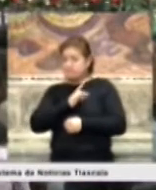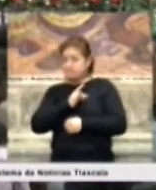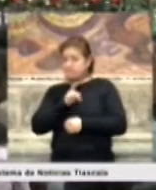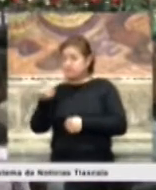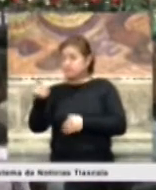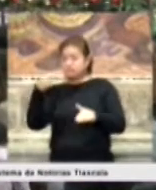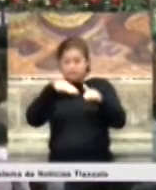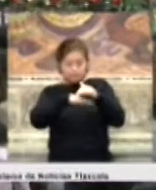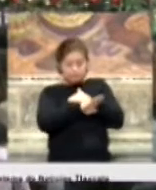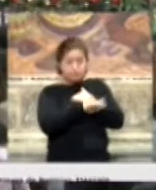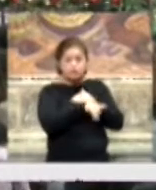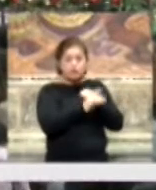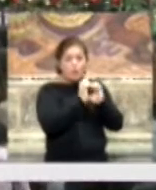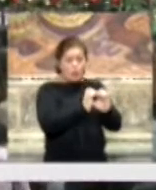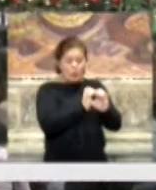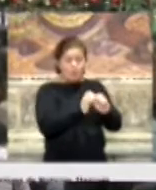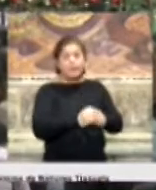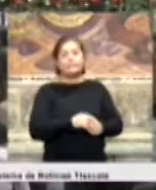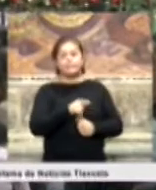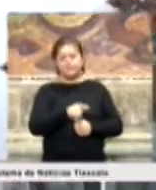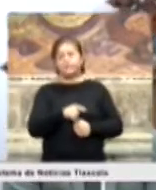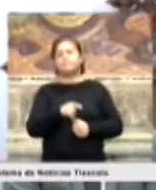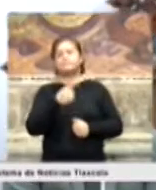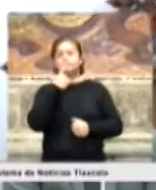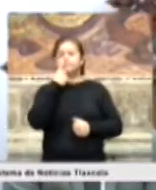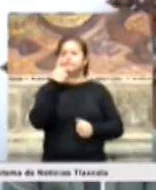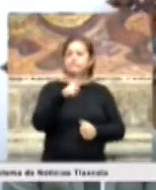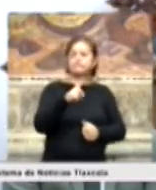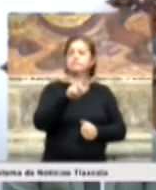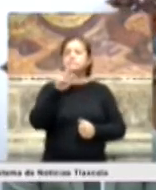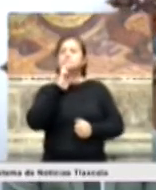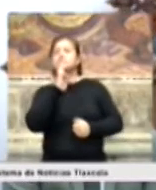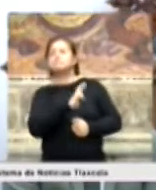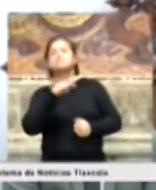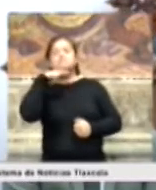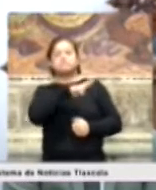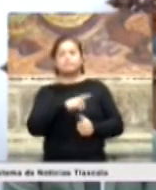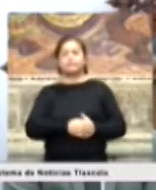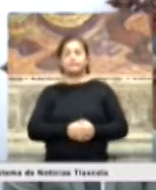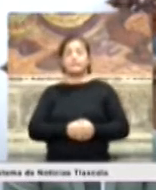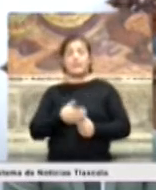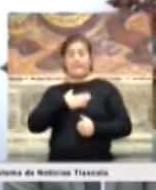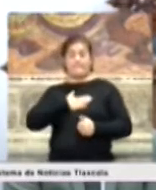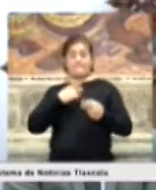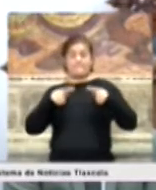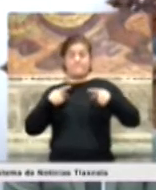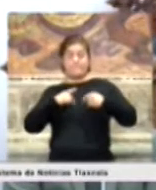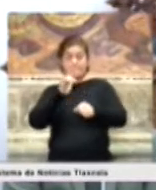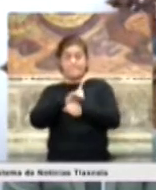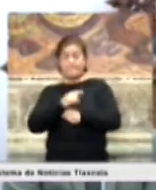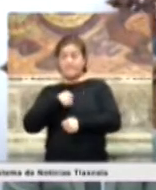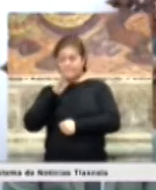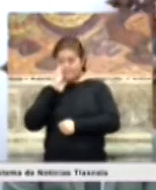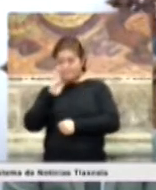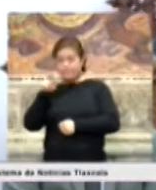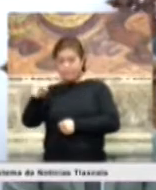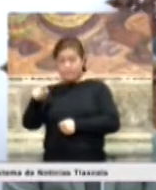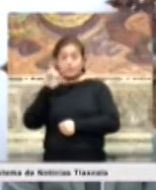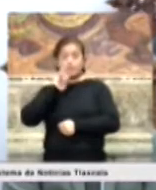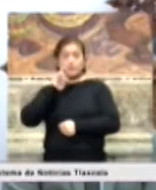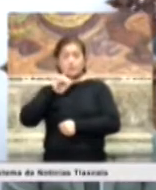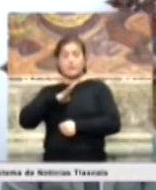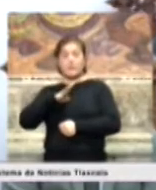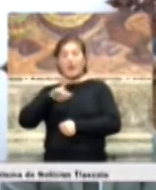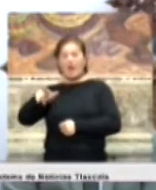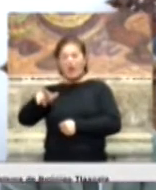más recientes se encuentran la reinauguración del Museo de Arte de Tlaxcala, que alberga obras de gran valía, el trabajo artístico